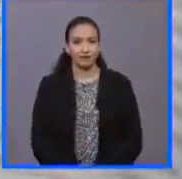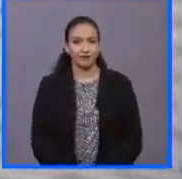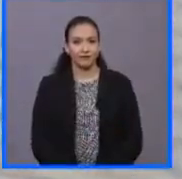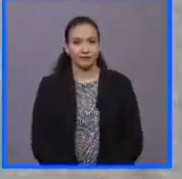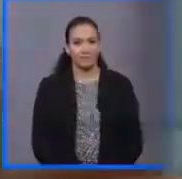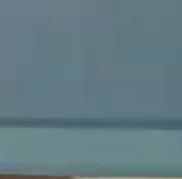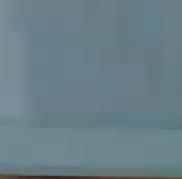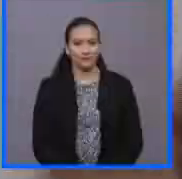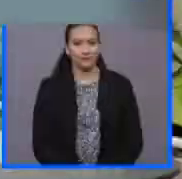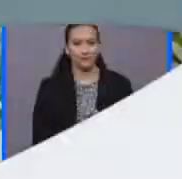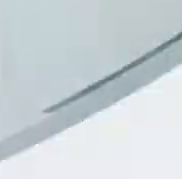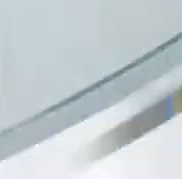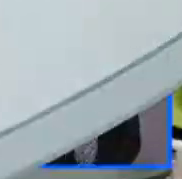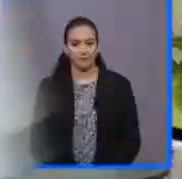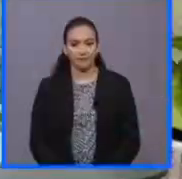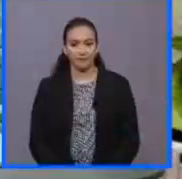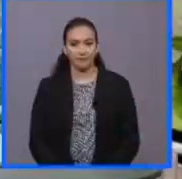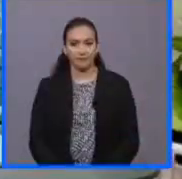González.